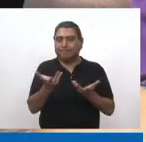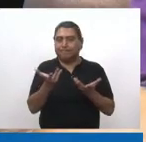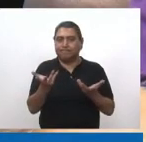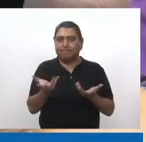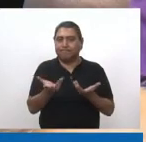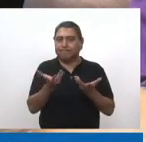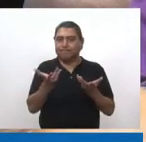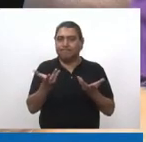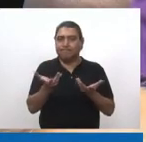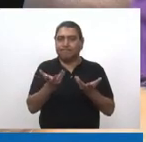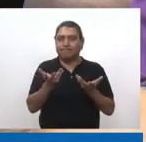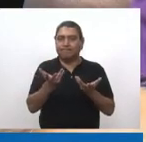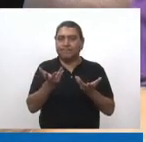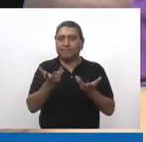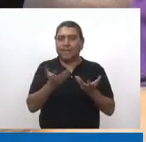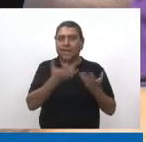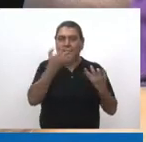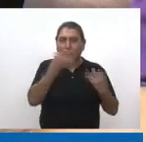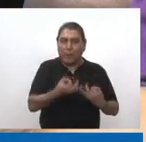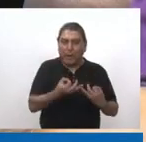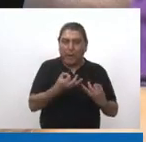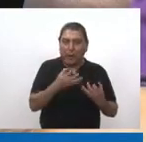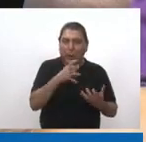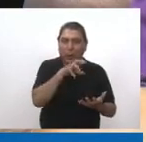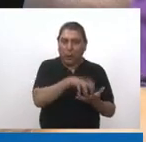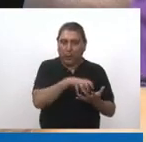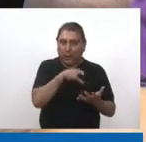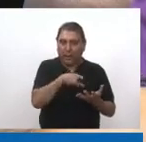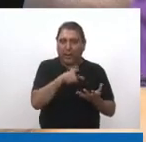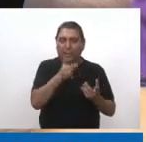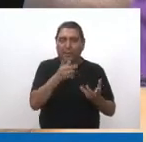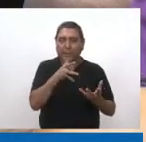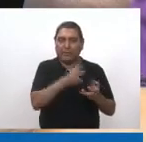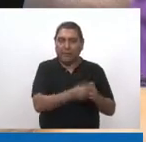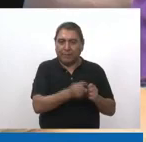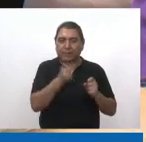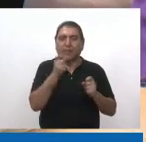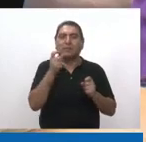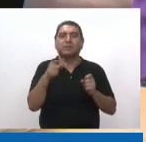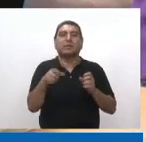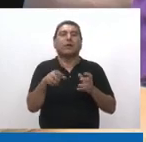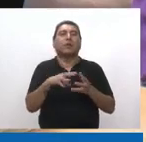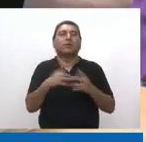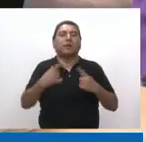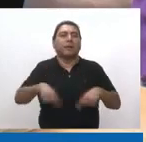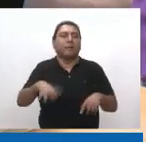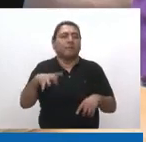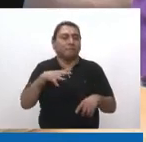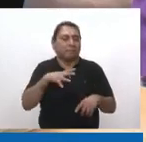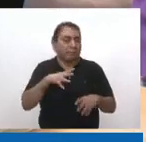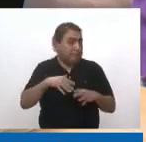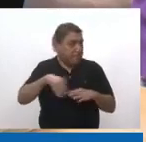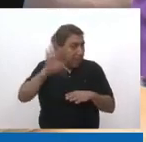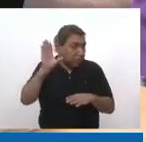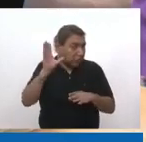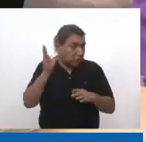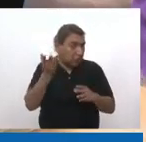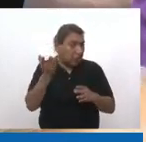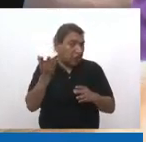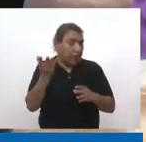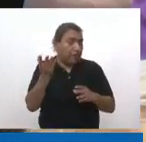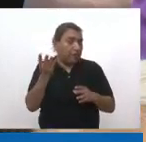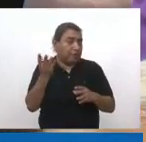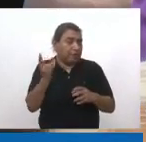se afecta la seguridad jurídica, se constituye una situación de mayor inseguridad jurídica. Y esto implica